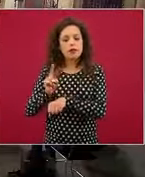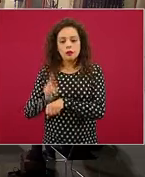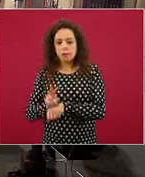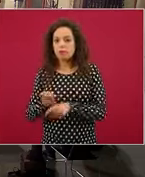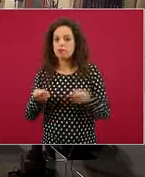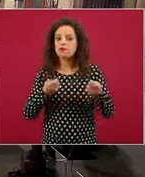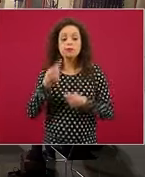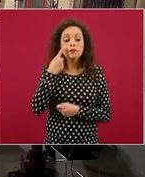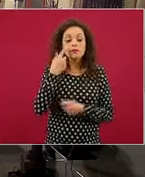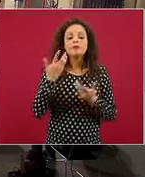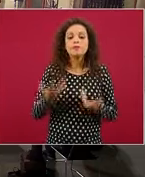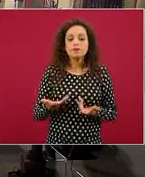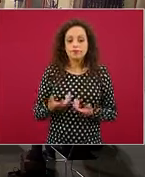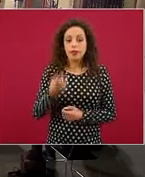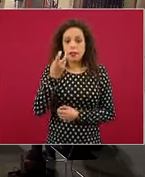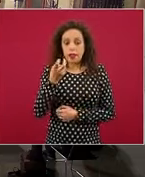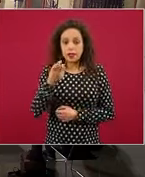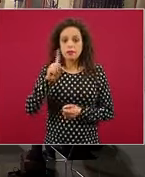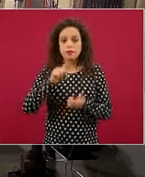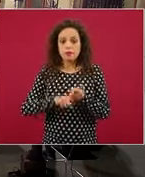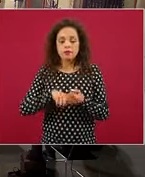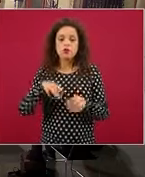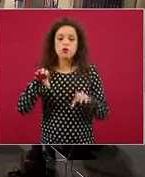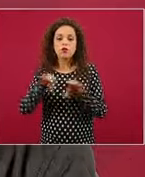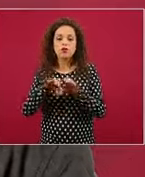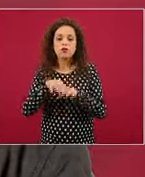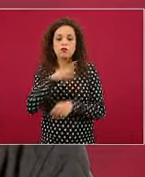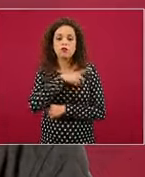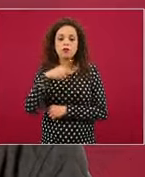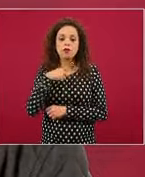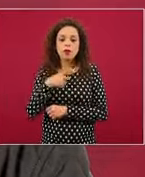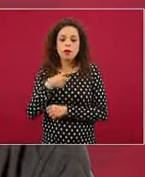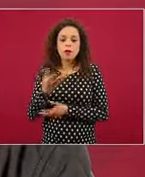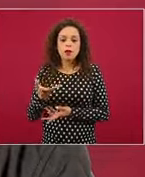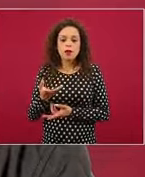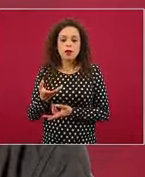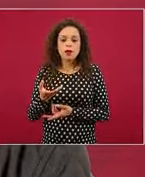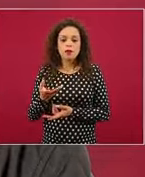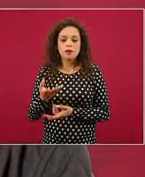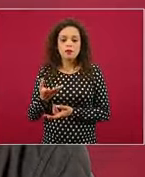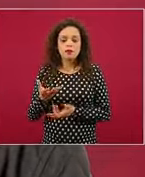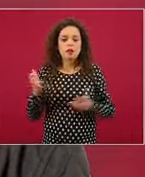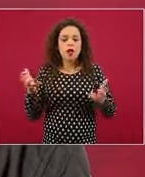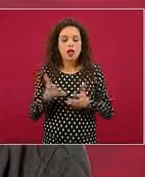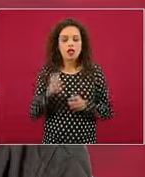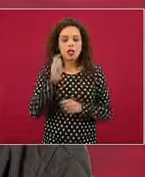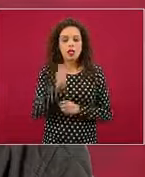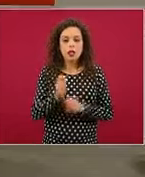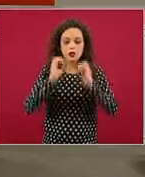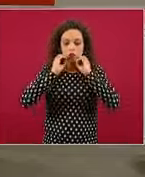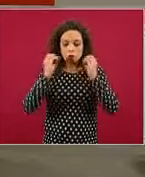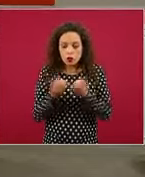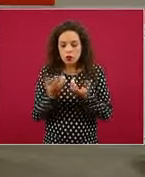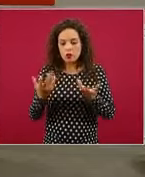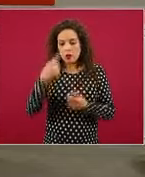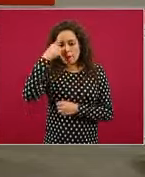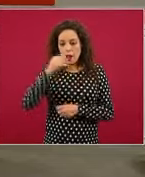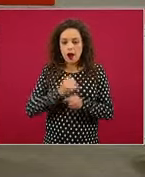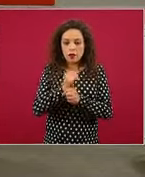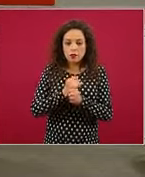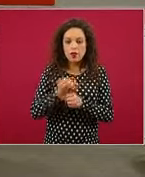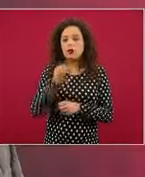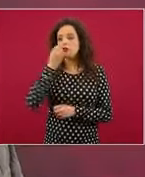se refiere a referencias sobre cómo deben comportarse las organizaciones de investigación, las universidades, cómo